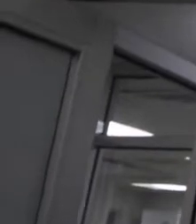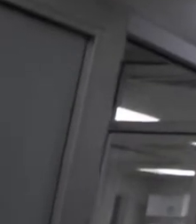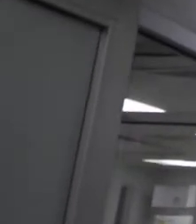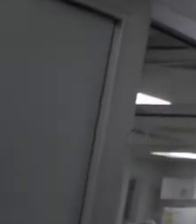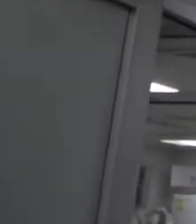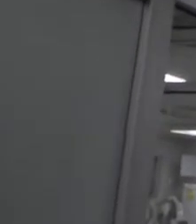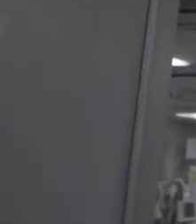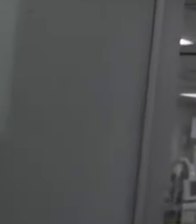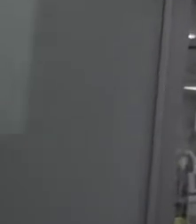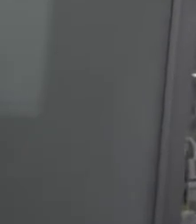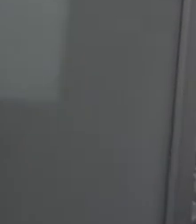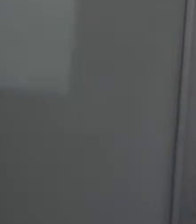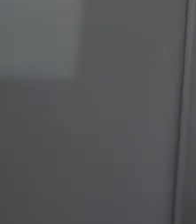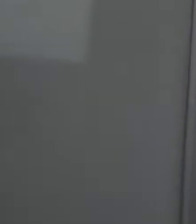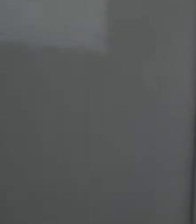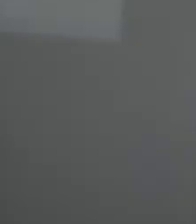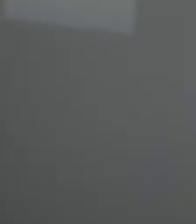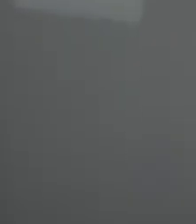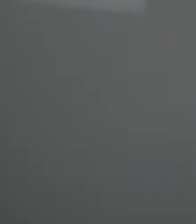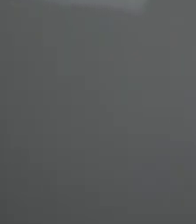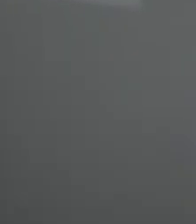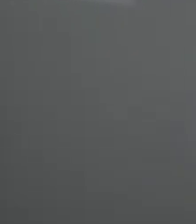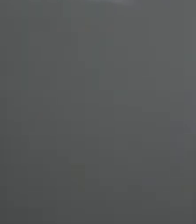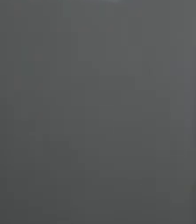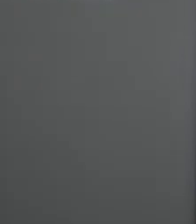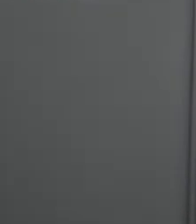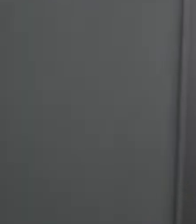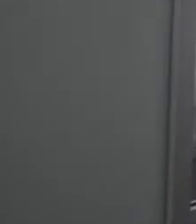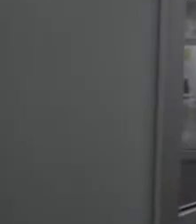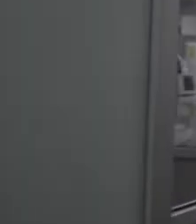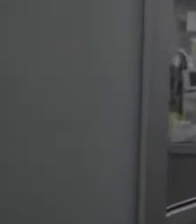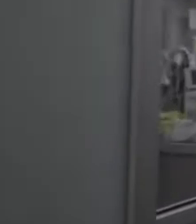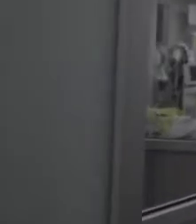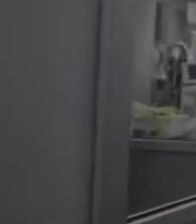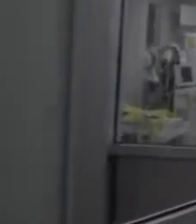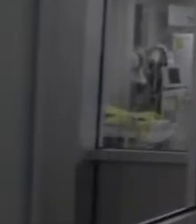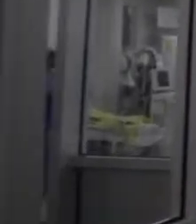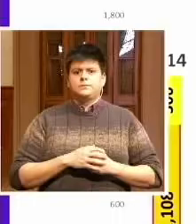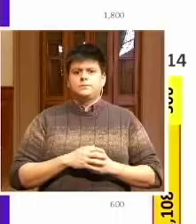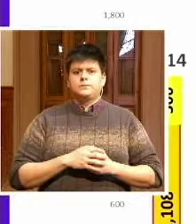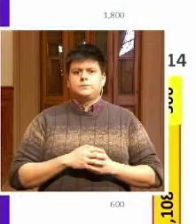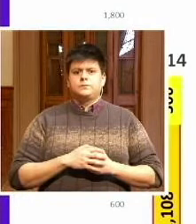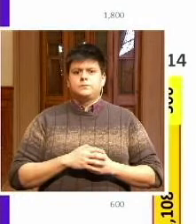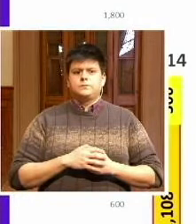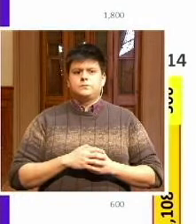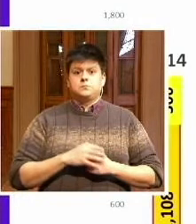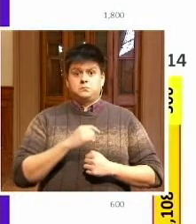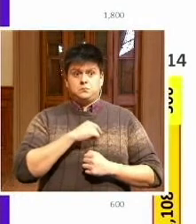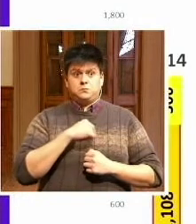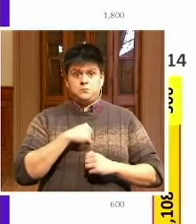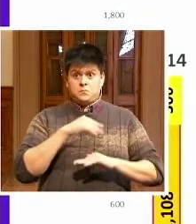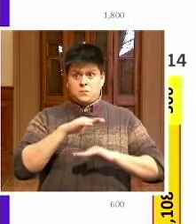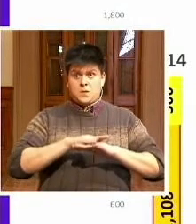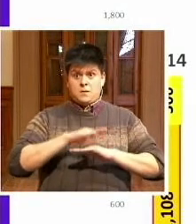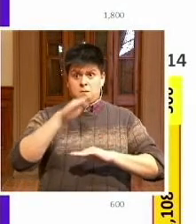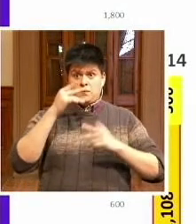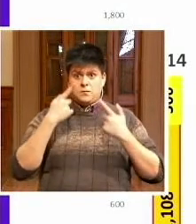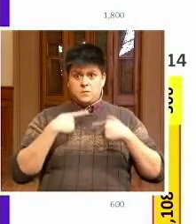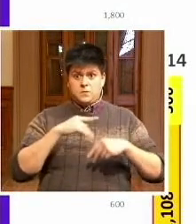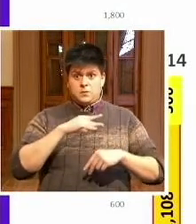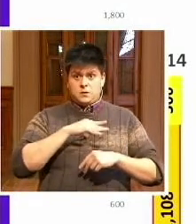ha visto un incremento en este indicador, pero ha sido menos acelerado que en días previos. Hoy tenemos más